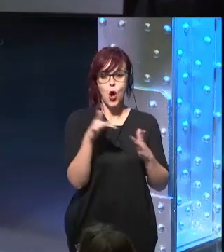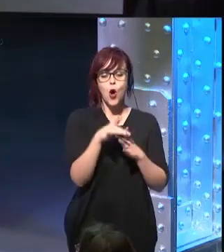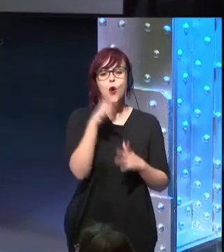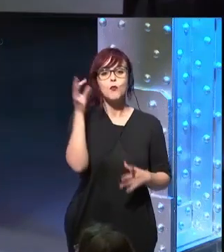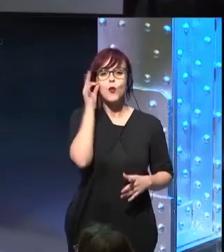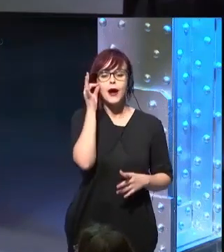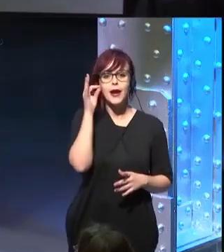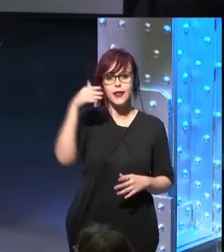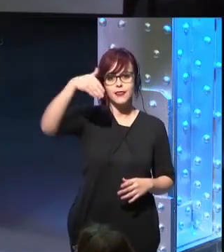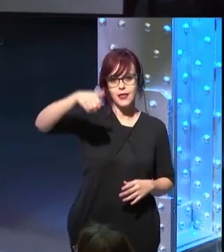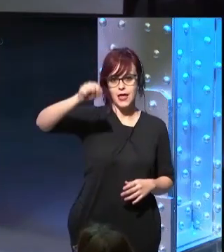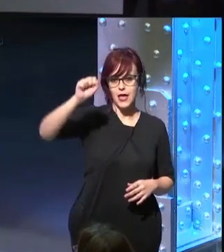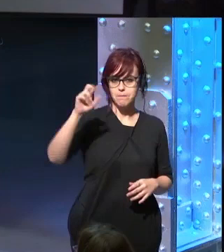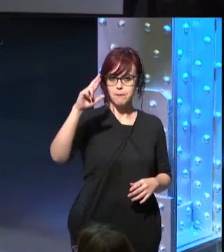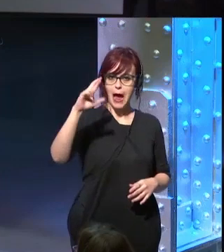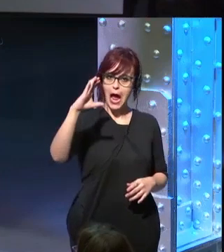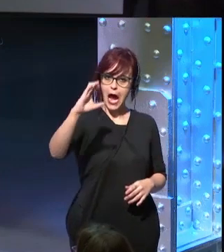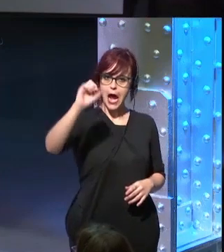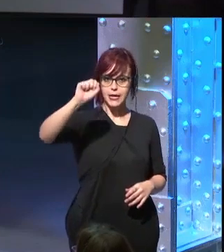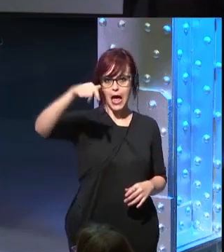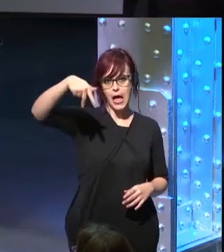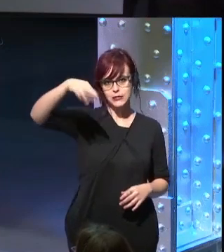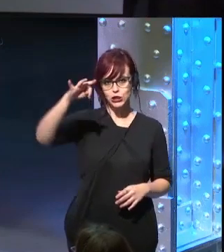Cuando la mujer de Marc Anthony llegó al foro romano,